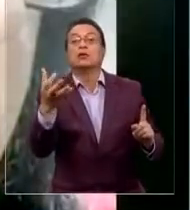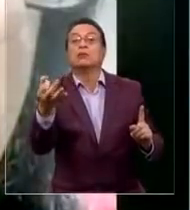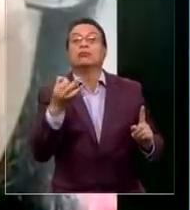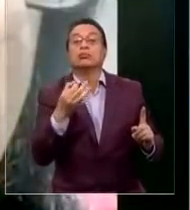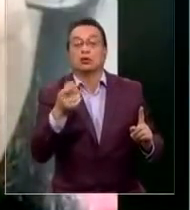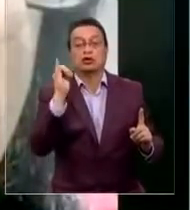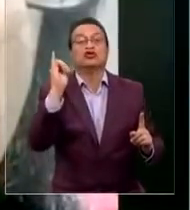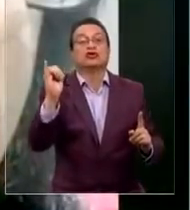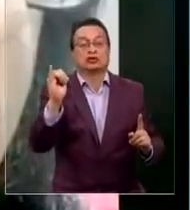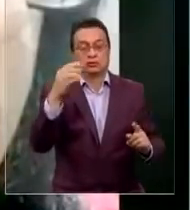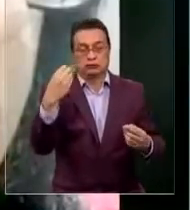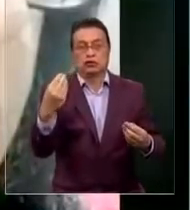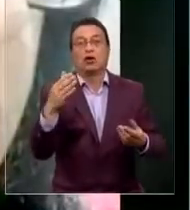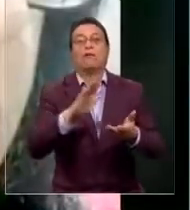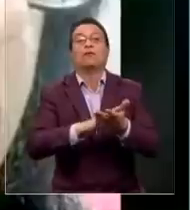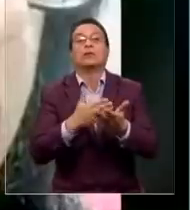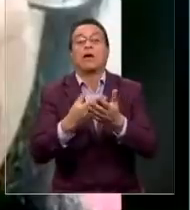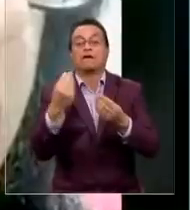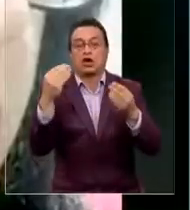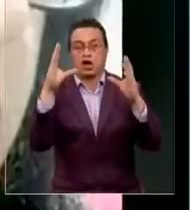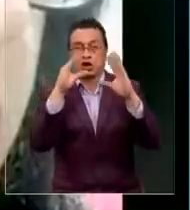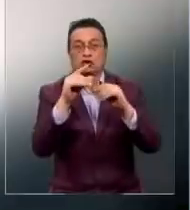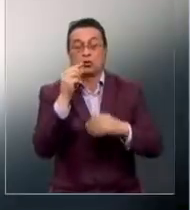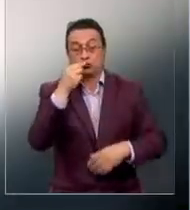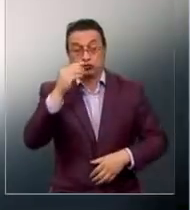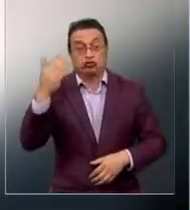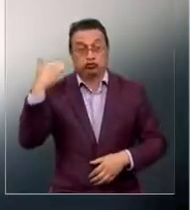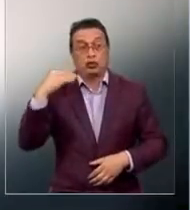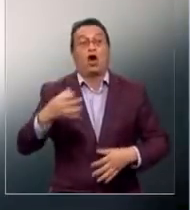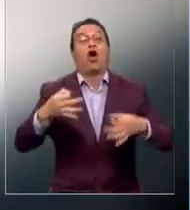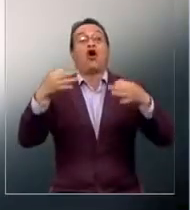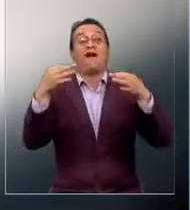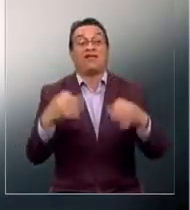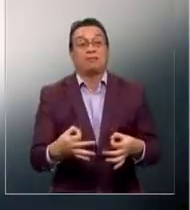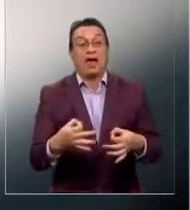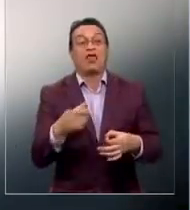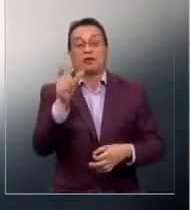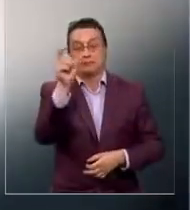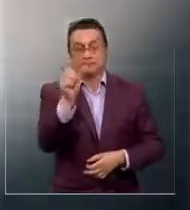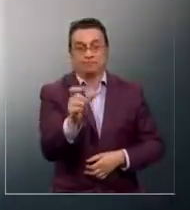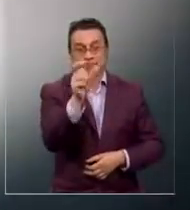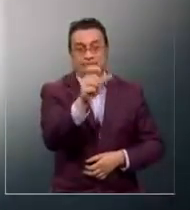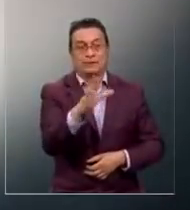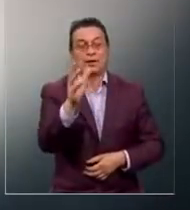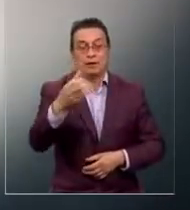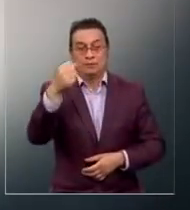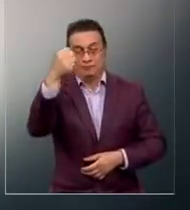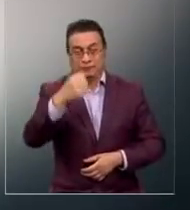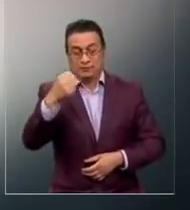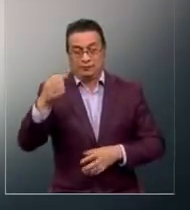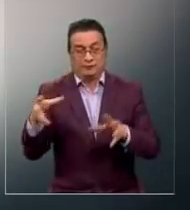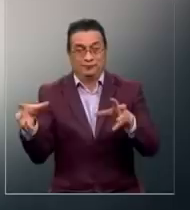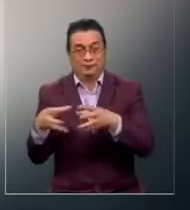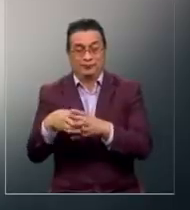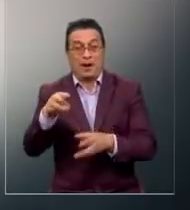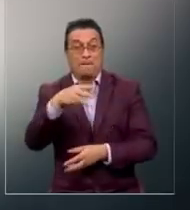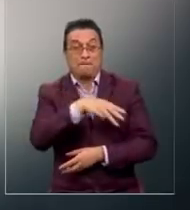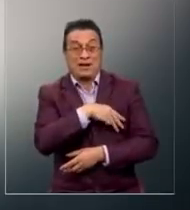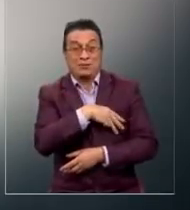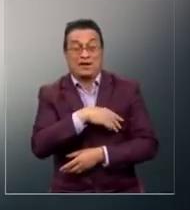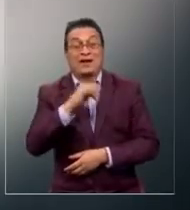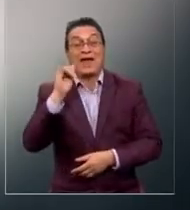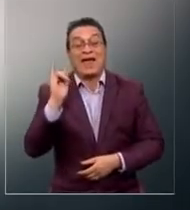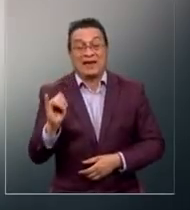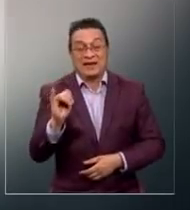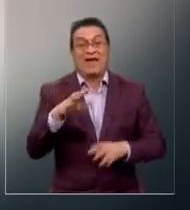Así es, Mónica, ¿cómo estás? Muy buenas noches. Claro, hace solo instantes se ha confirmado por parte de personal de la Brigada de Homicidios Metropolitana y también